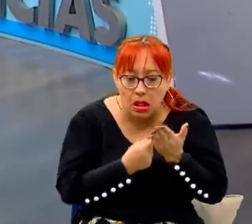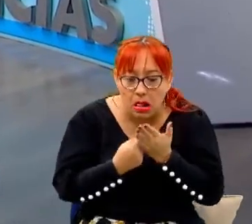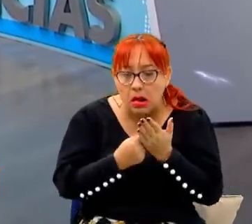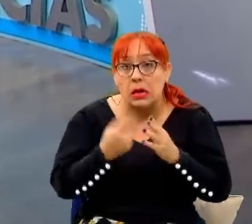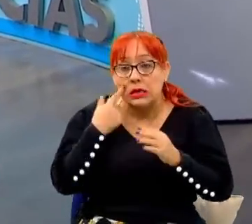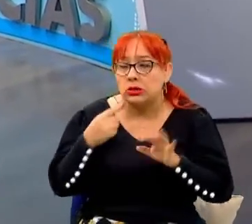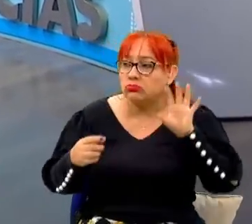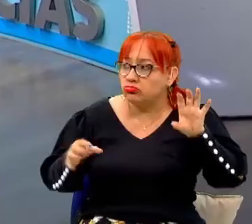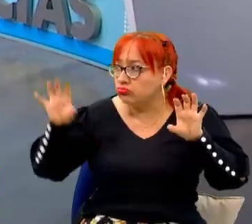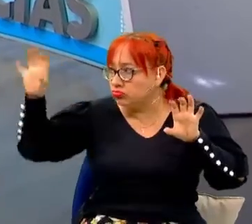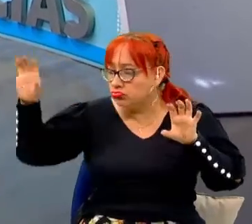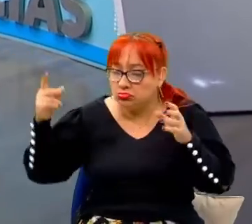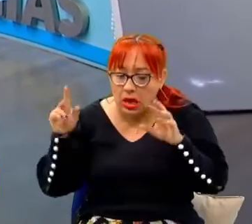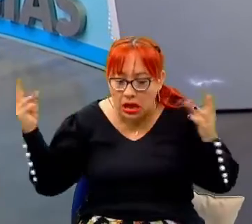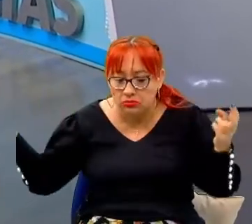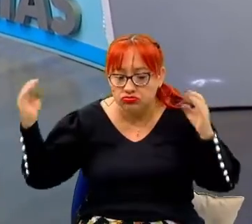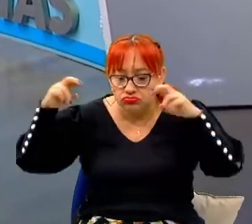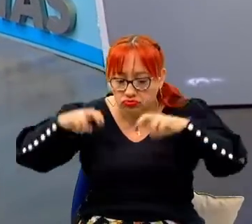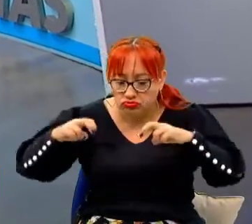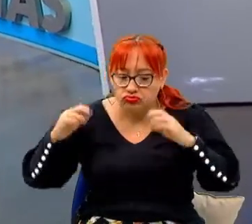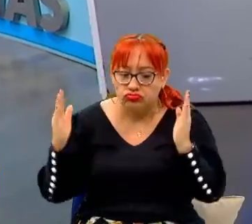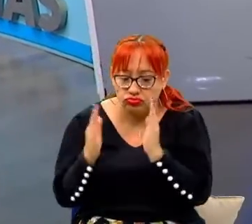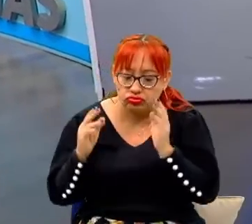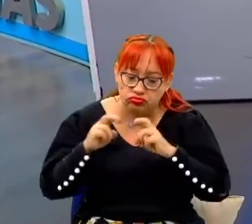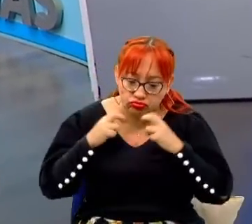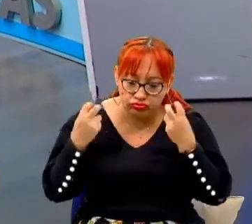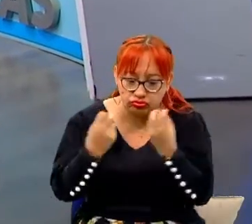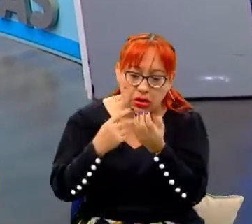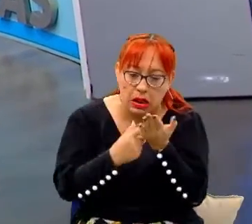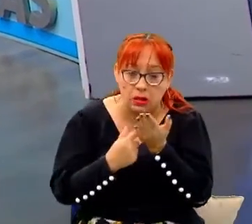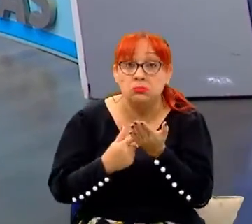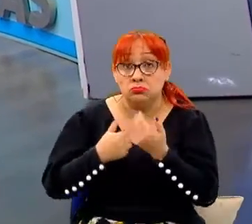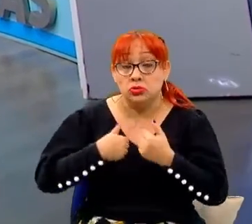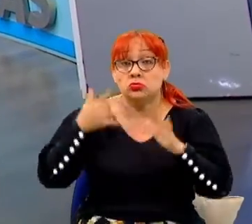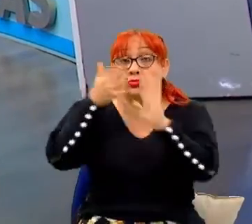binacional. Para Oriente Noticias, Richard Quiñones, estamos informando. Diana, continúe usted en estudio.